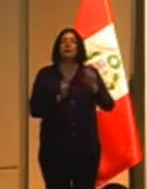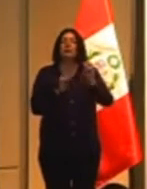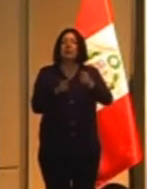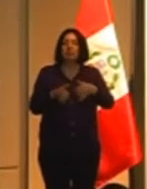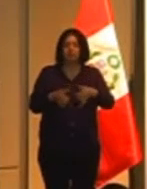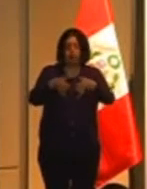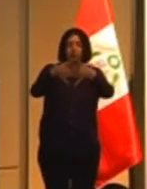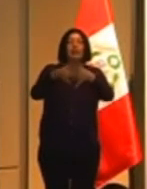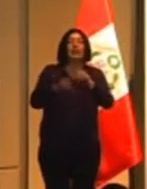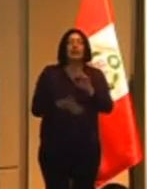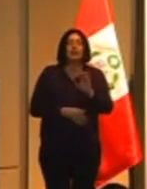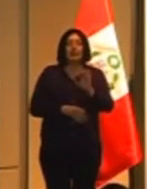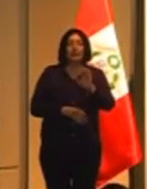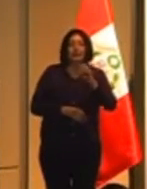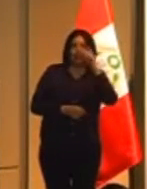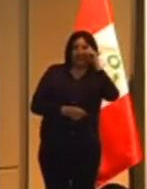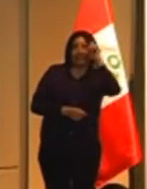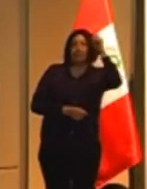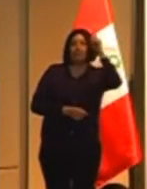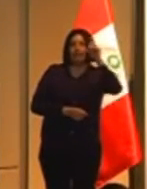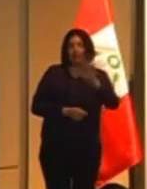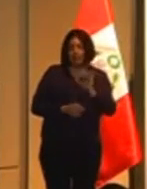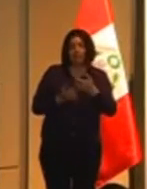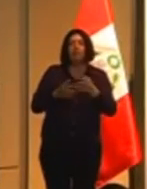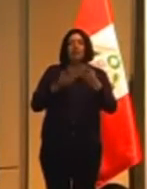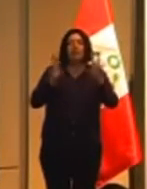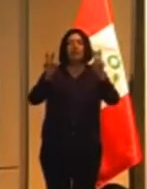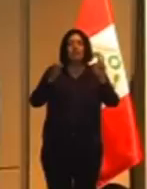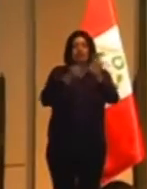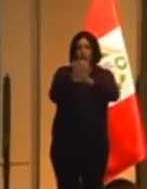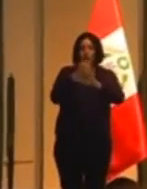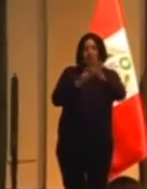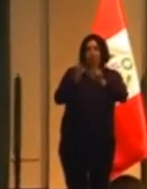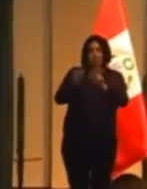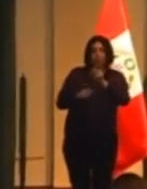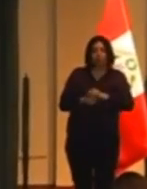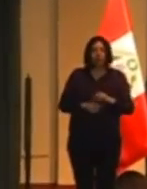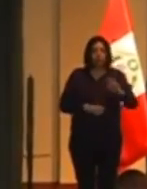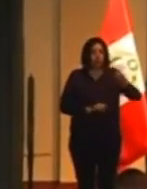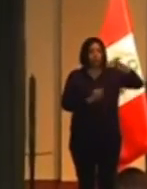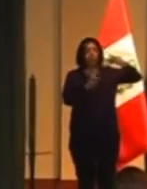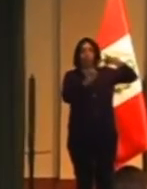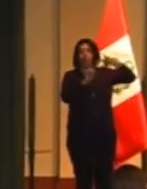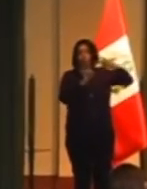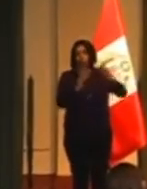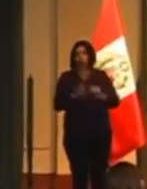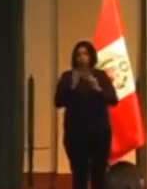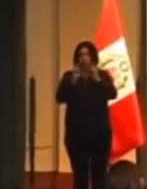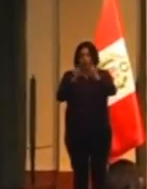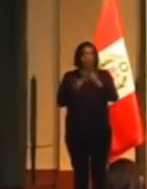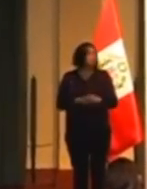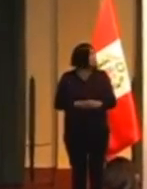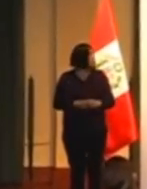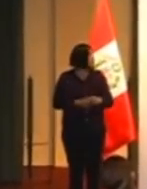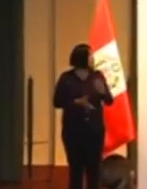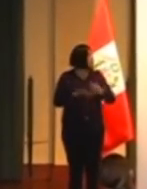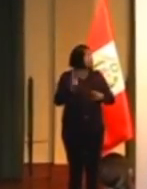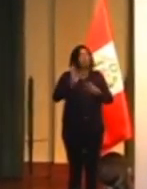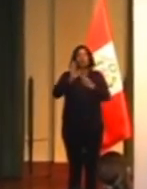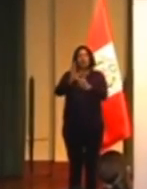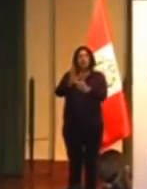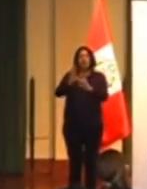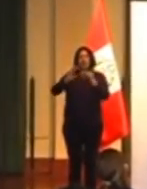creatividad empresarial por los temas de seguridad ciudadana. Y nos dieron un segundo premio también por lo que representa